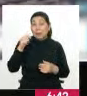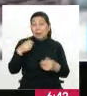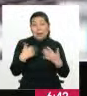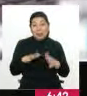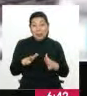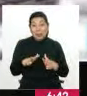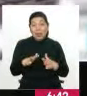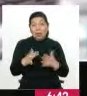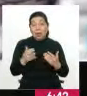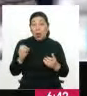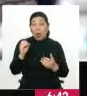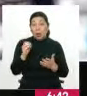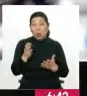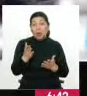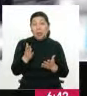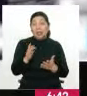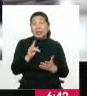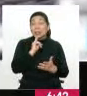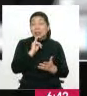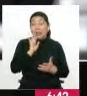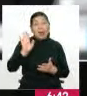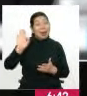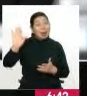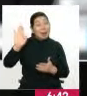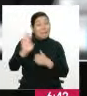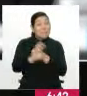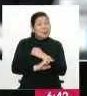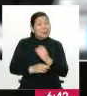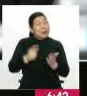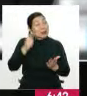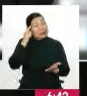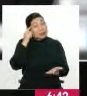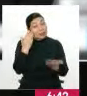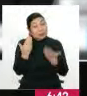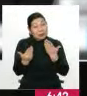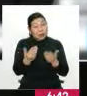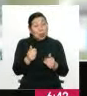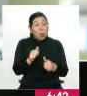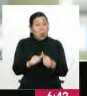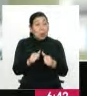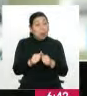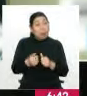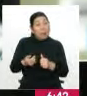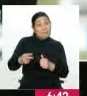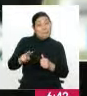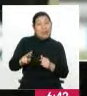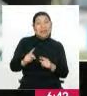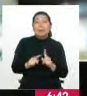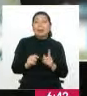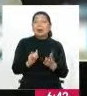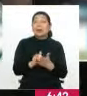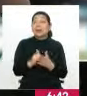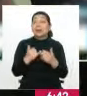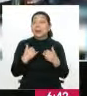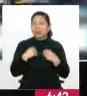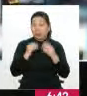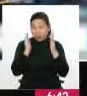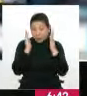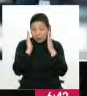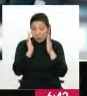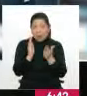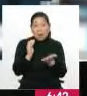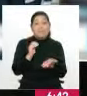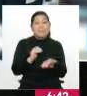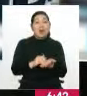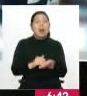en el otoño acá en Estados Unidos. Así que lo que se estima es que este número se incremente. Pero lo que tenemos que fijarnos más es